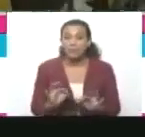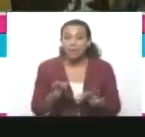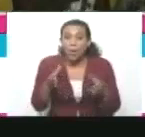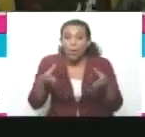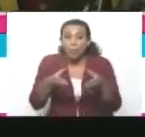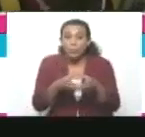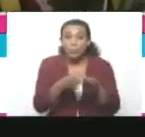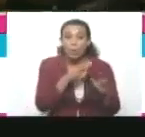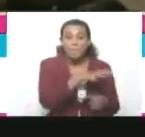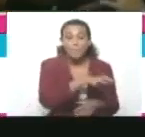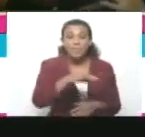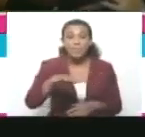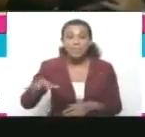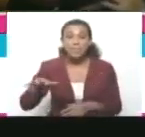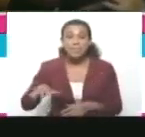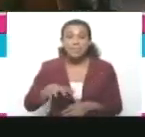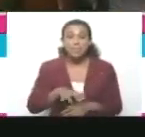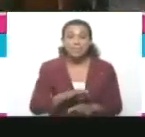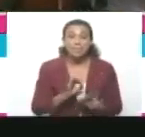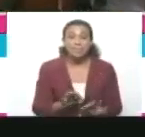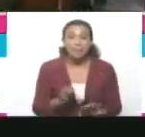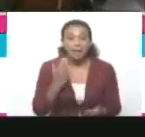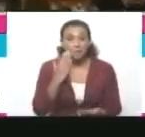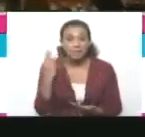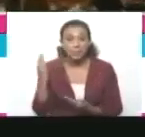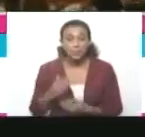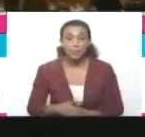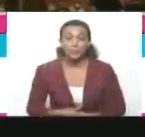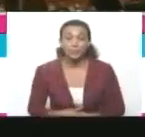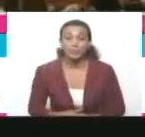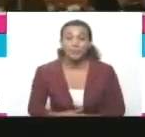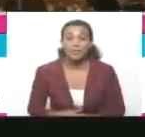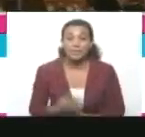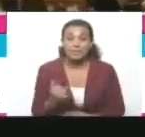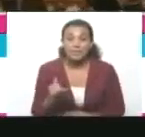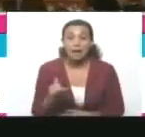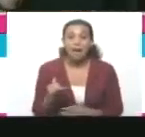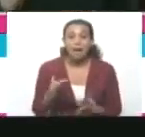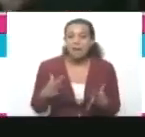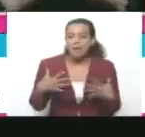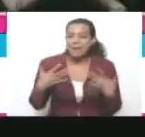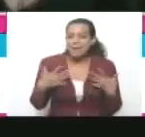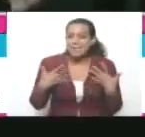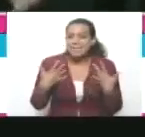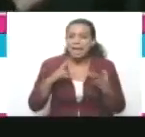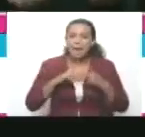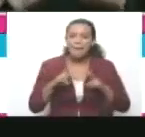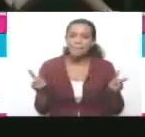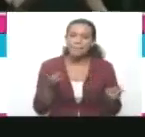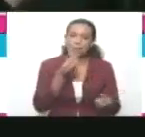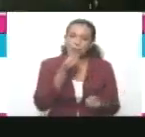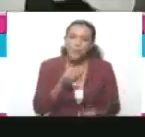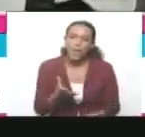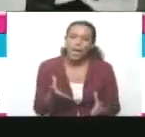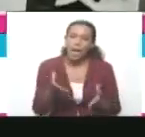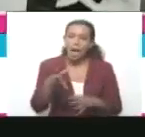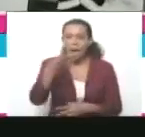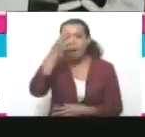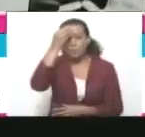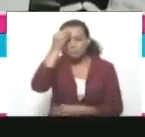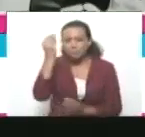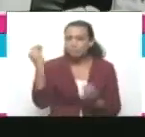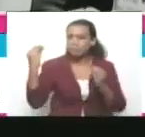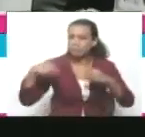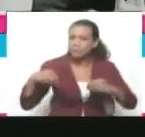organización de Naciones Unidas es esta orquesta. Esta es la que lleva alegría, paz, buenos sentimientos